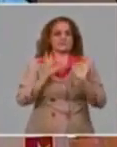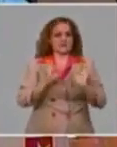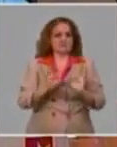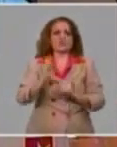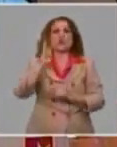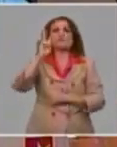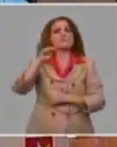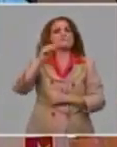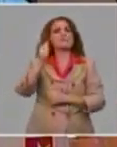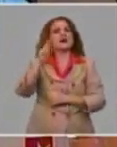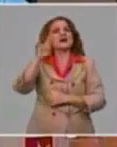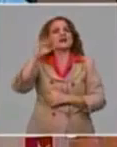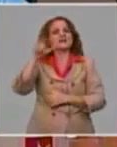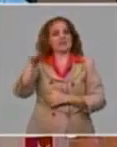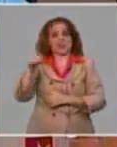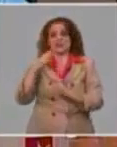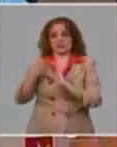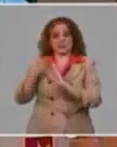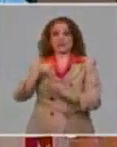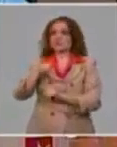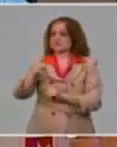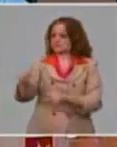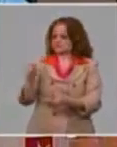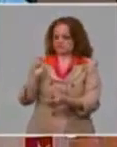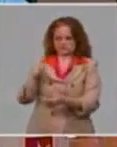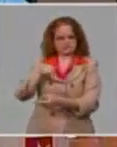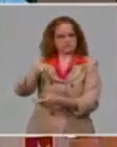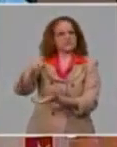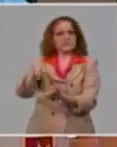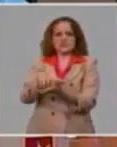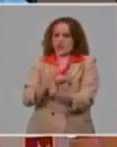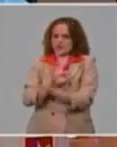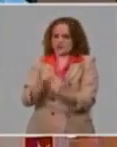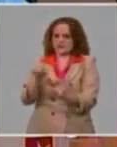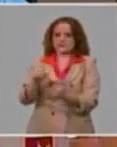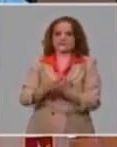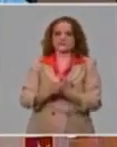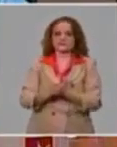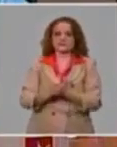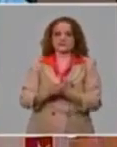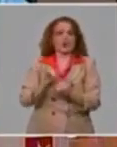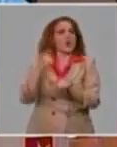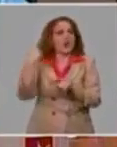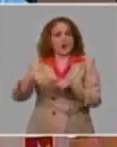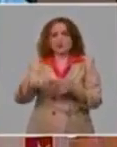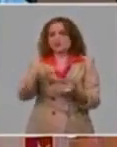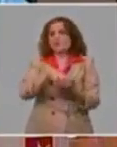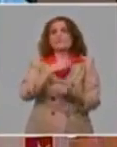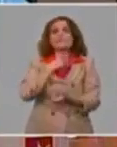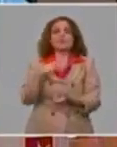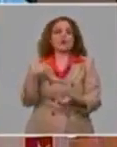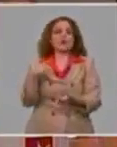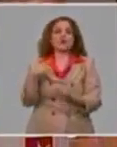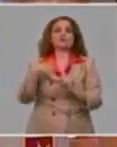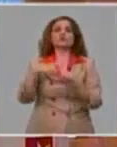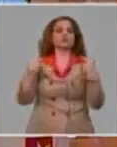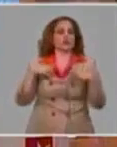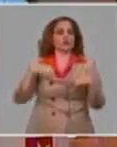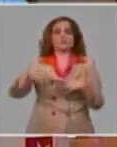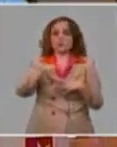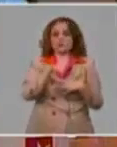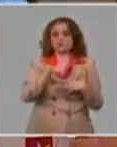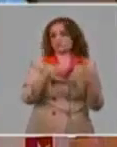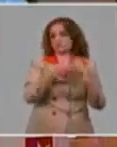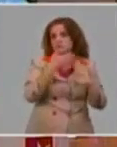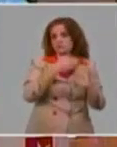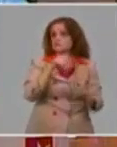mismo, el turismo, uh-huh. En el turismo, todos los compromisos del turismo, estamos trabajando por ello, inclusive lo que había que terminar en el